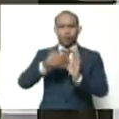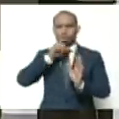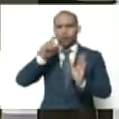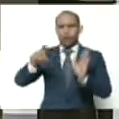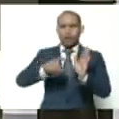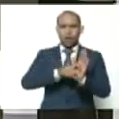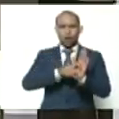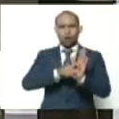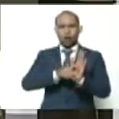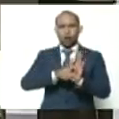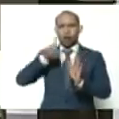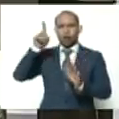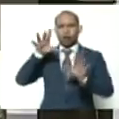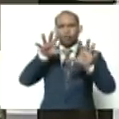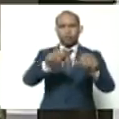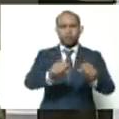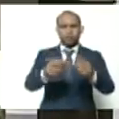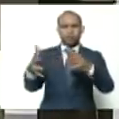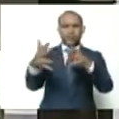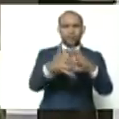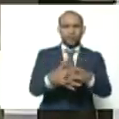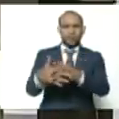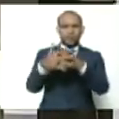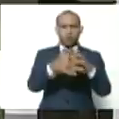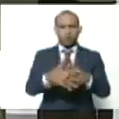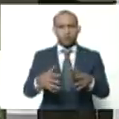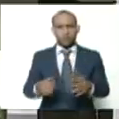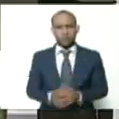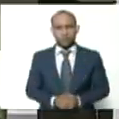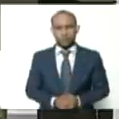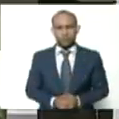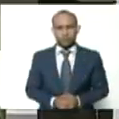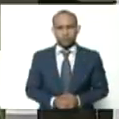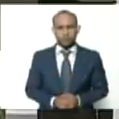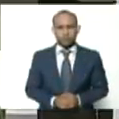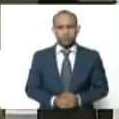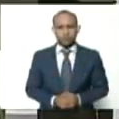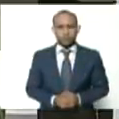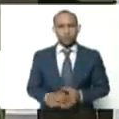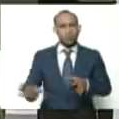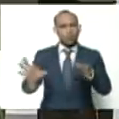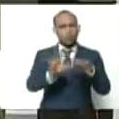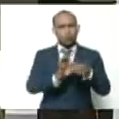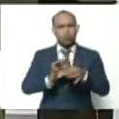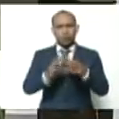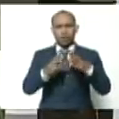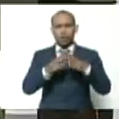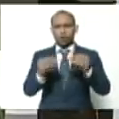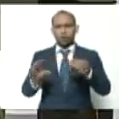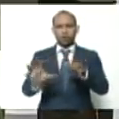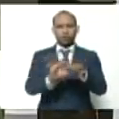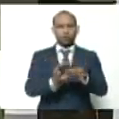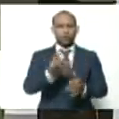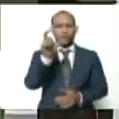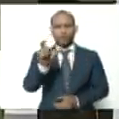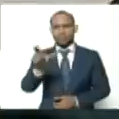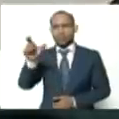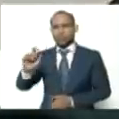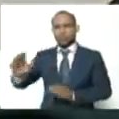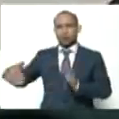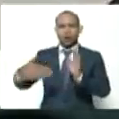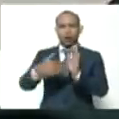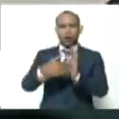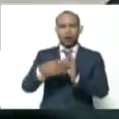el imperialismo norteamericano. Ernesto Villegas. Unir a todo el que pueda ser unido contra el